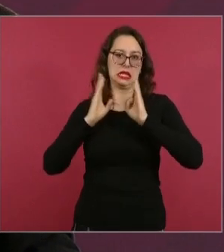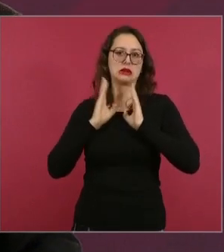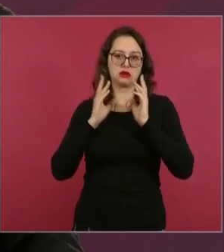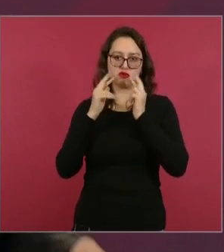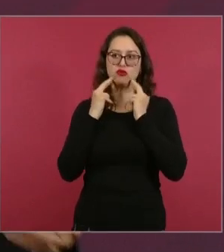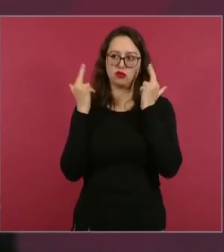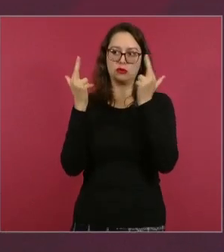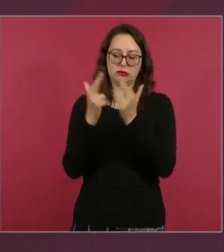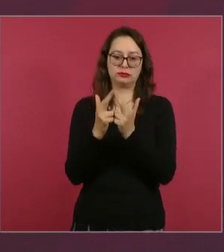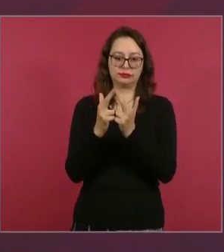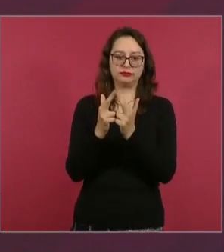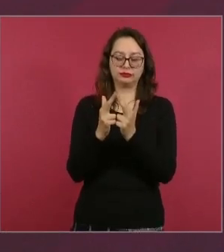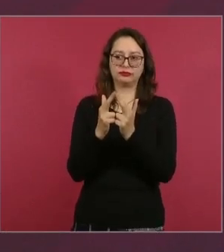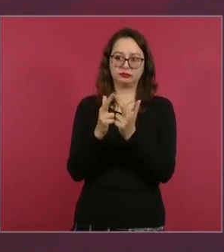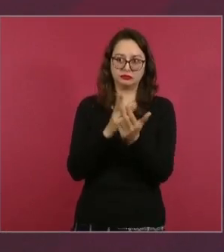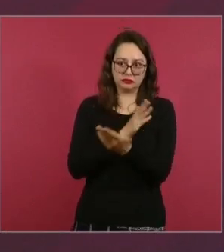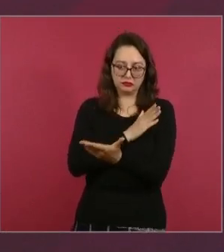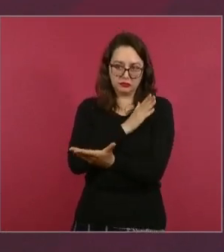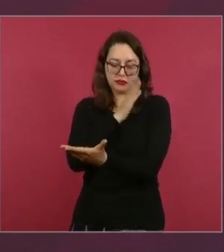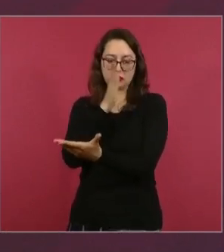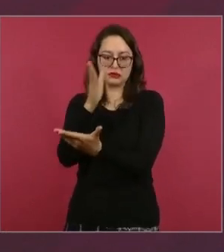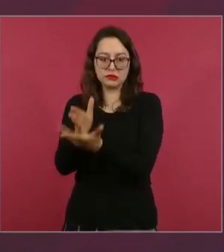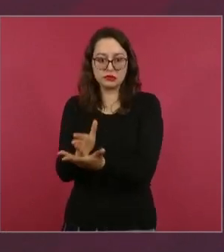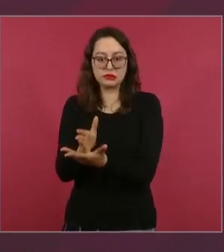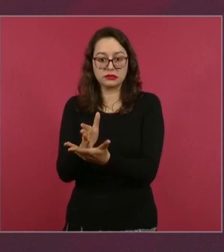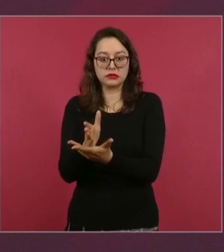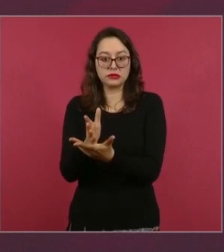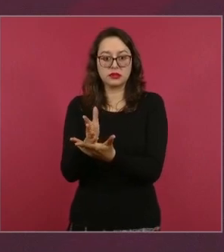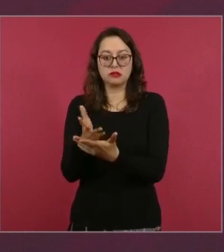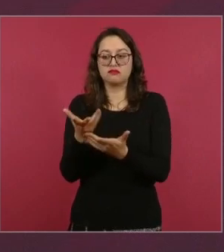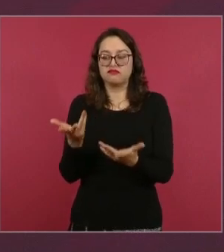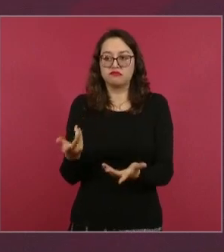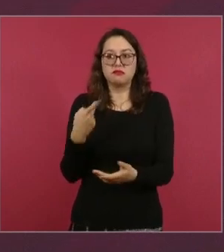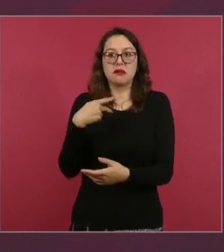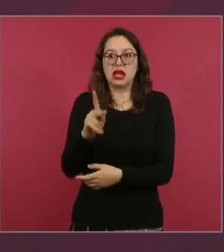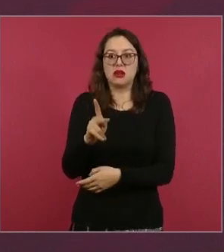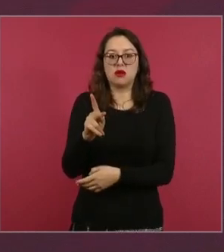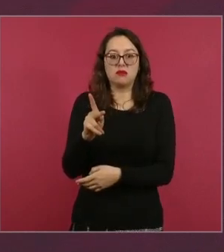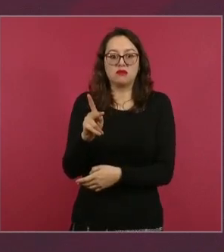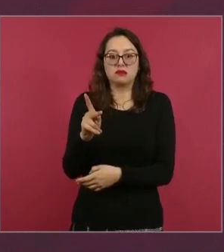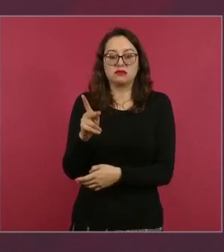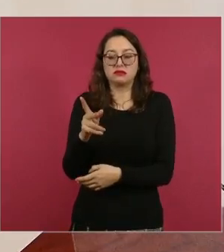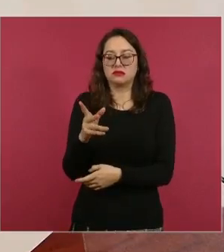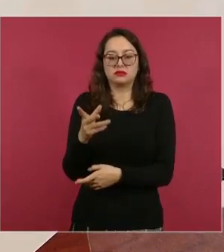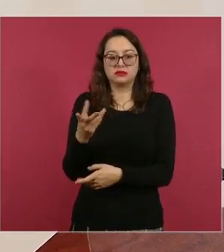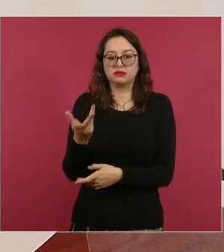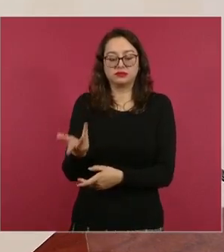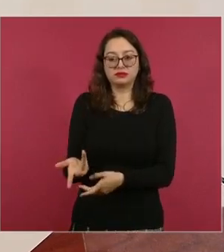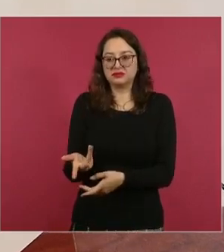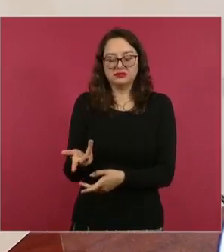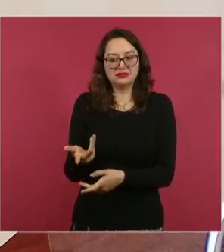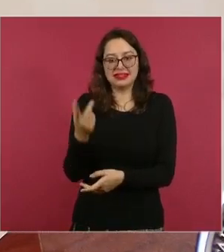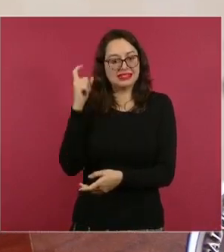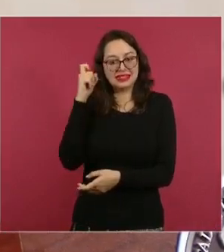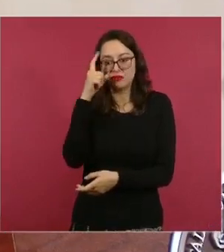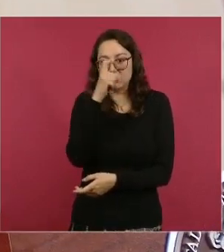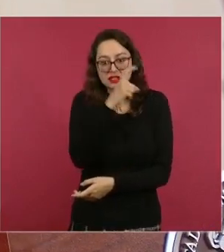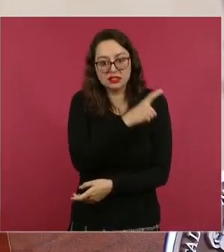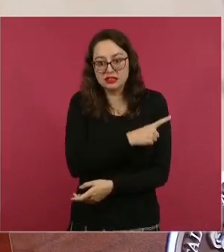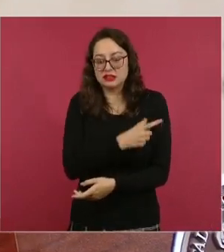naval no no podíamos avanzar pues 50